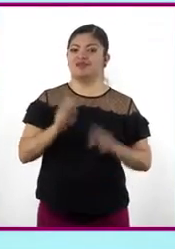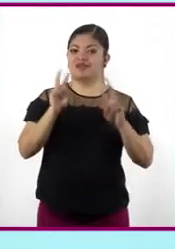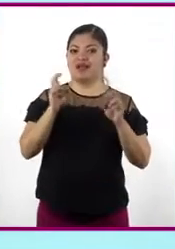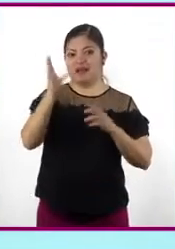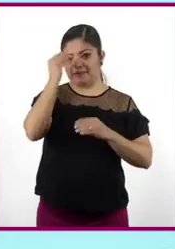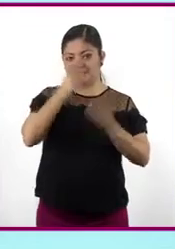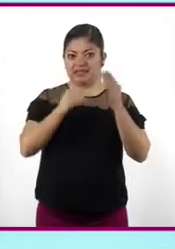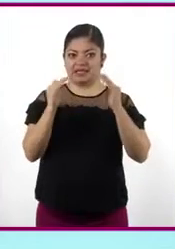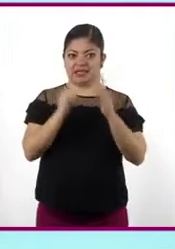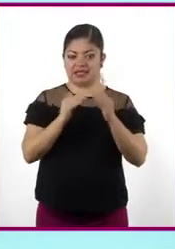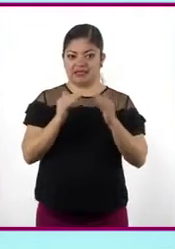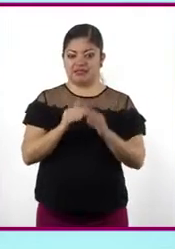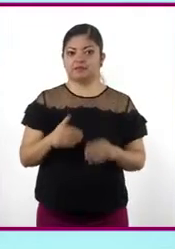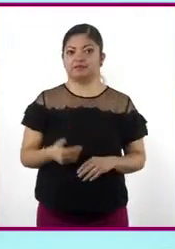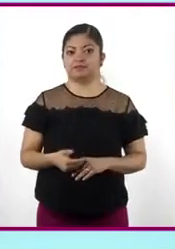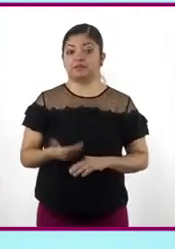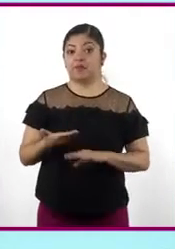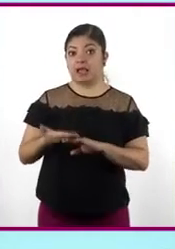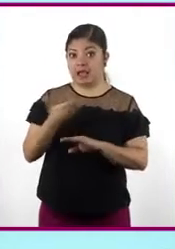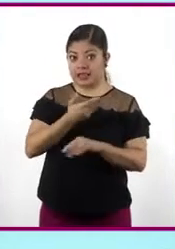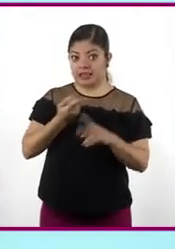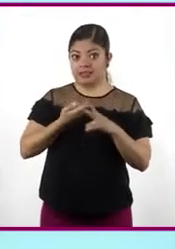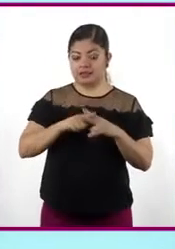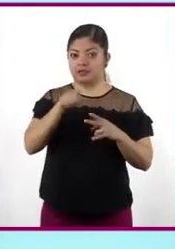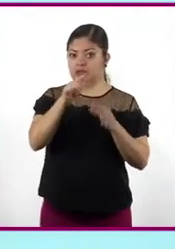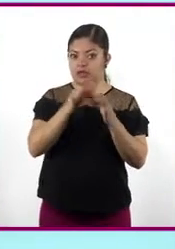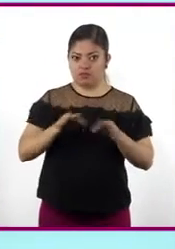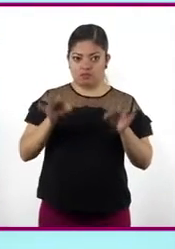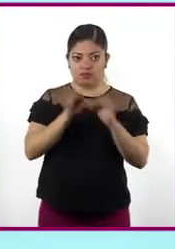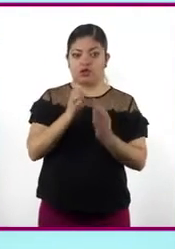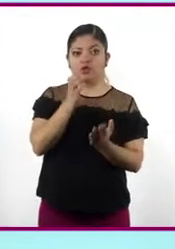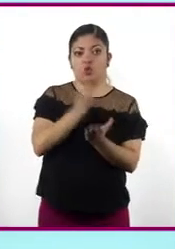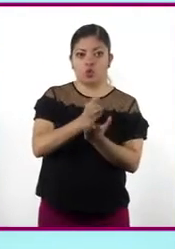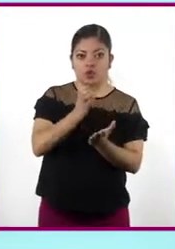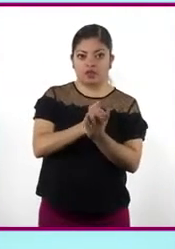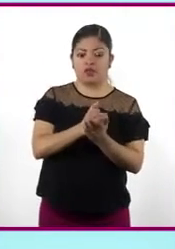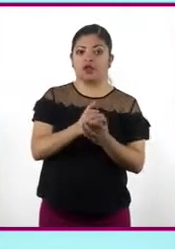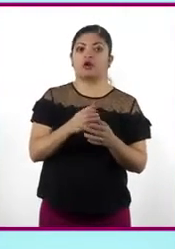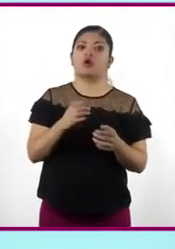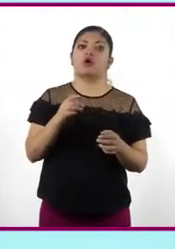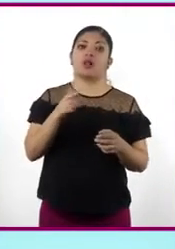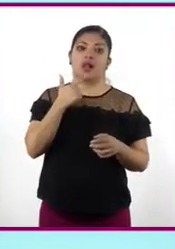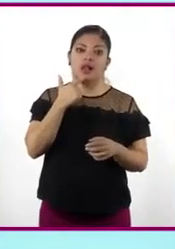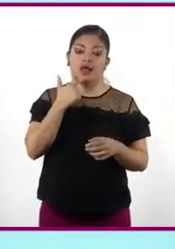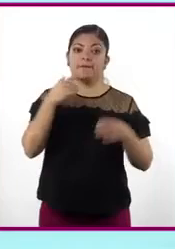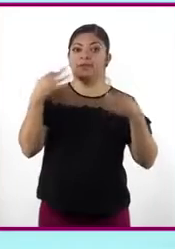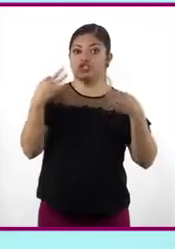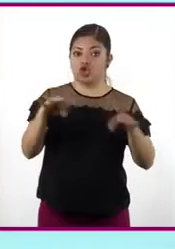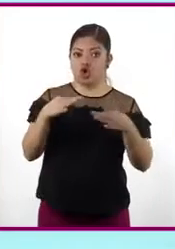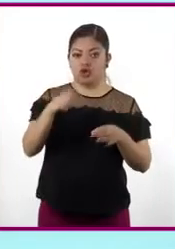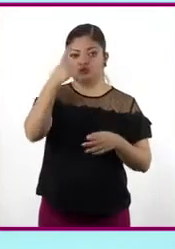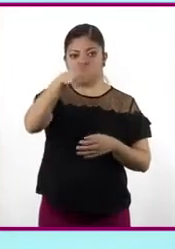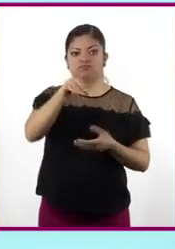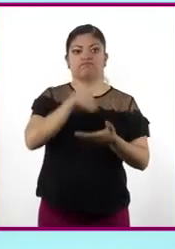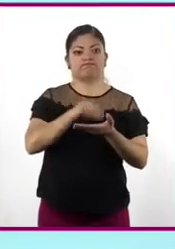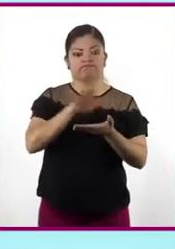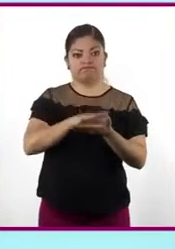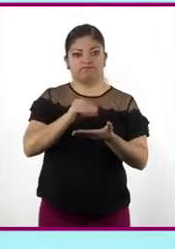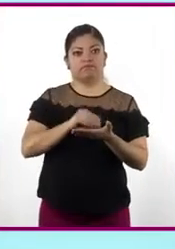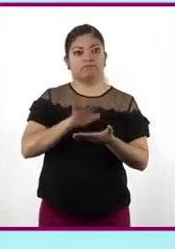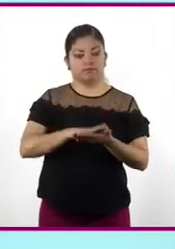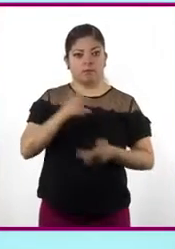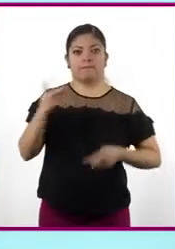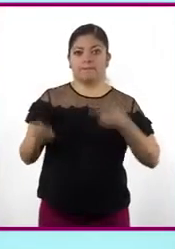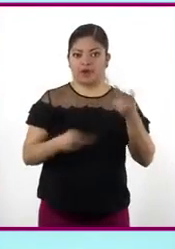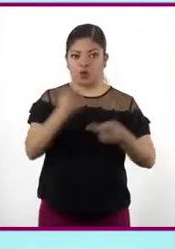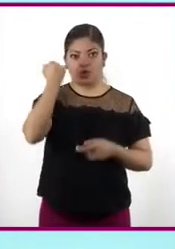Casa. Antes de iniciar es importante que tengan a la mano cuaderno u hojas y lápiz para anotar las ideas y